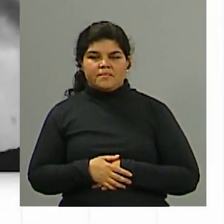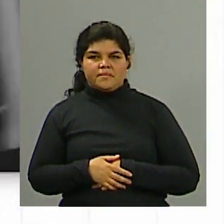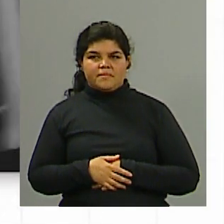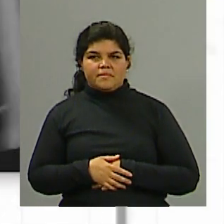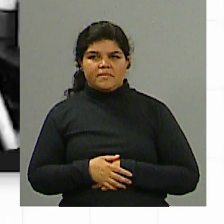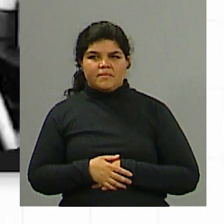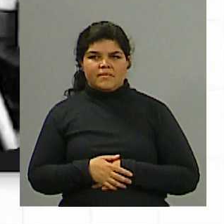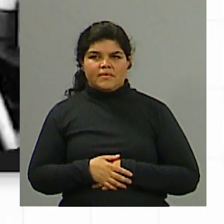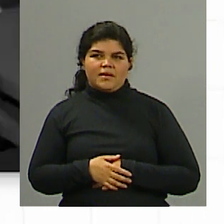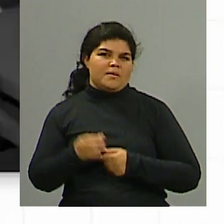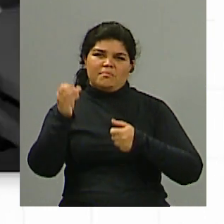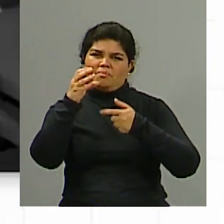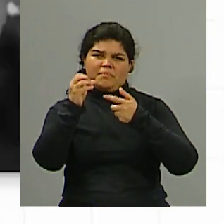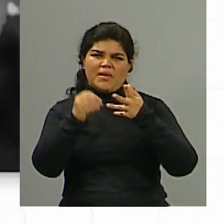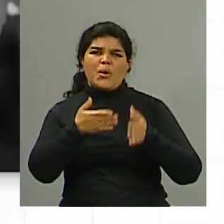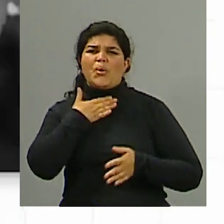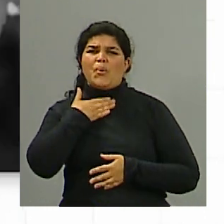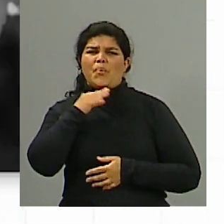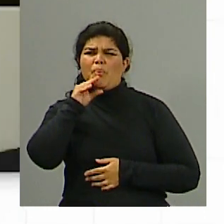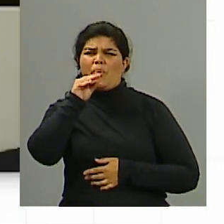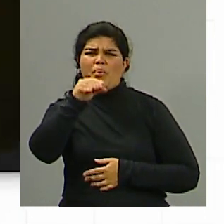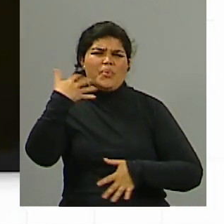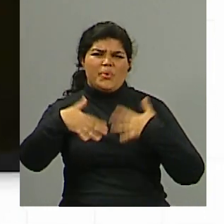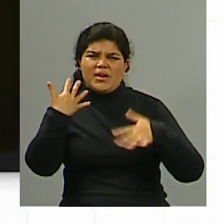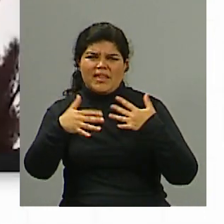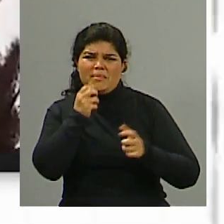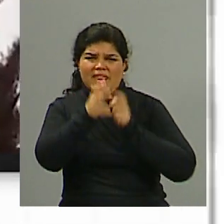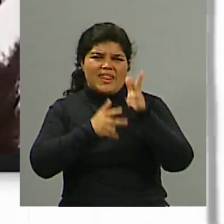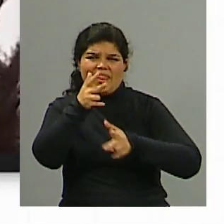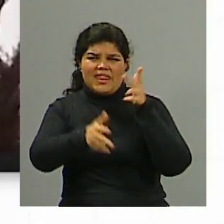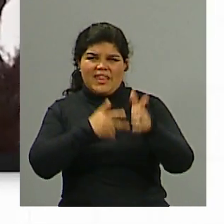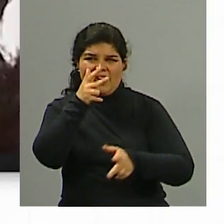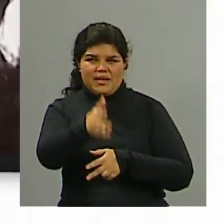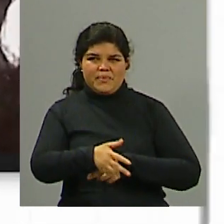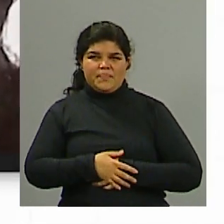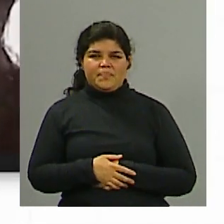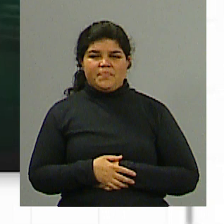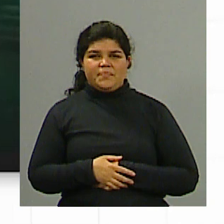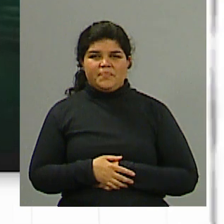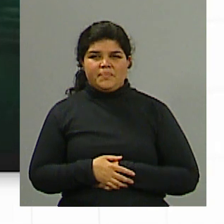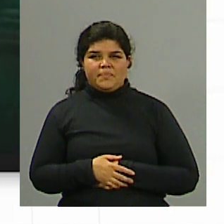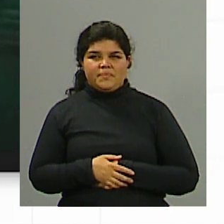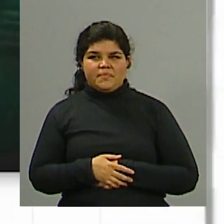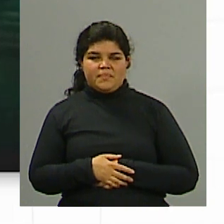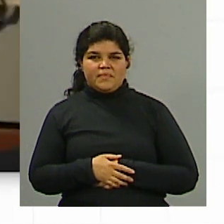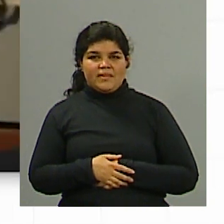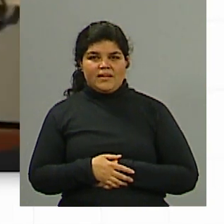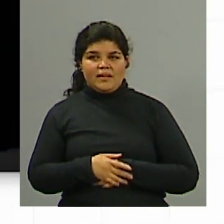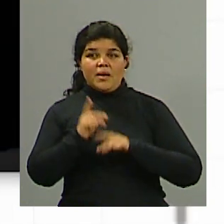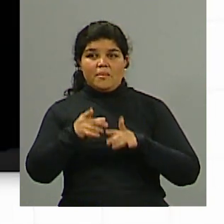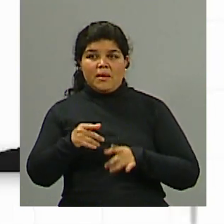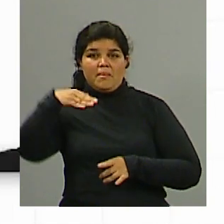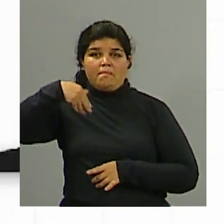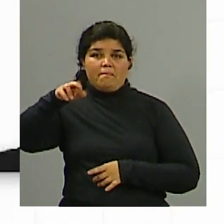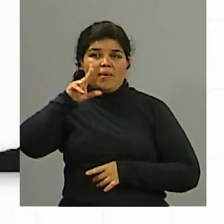Bangkok Bobby Flores, Douglas Vinci y un tal Lalo Mir deliran las mañanas. Sí, Lalo, soy yo. Dolina te hace dormir pensando en la venganza, pero otro día amanece con Mario. ¿Y